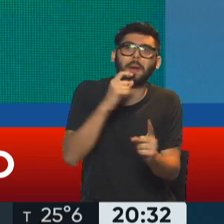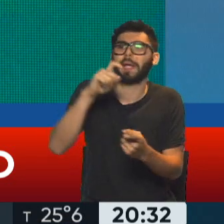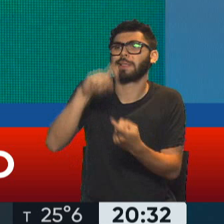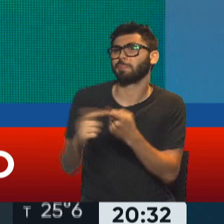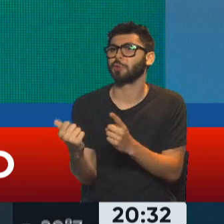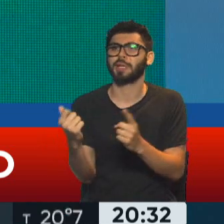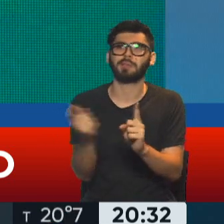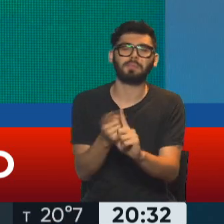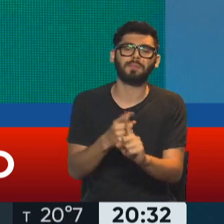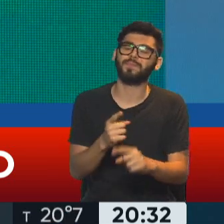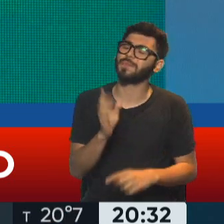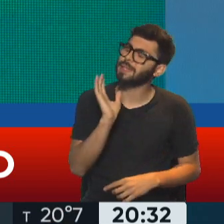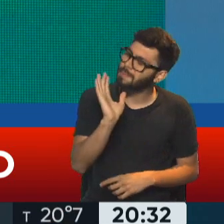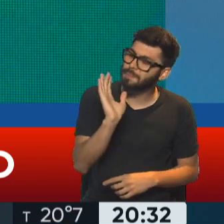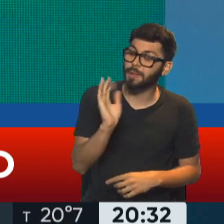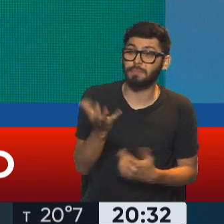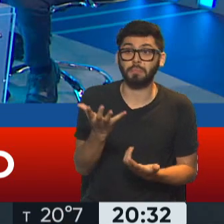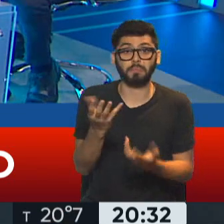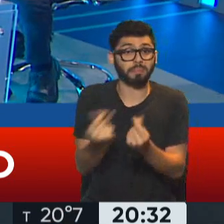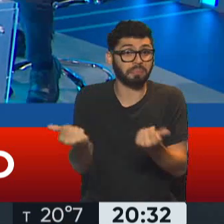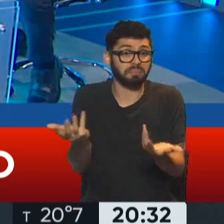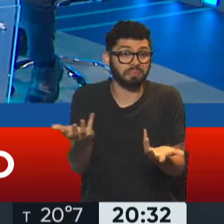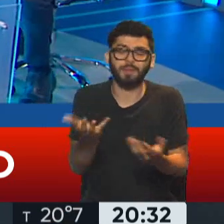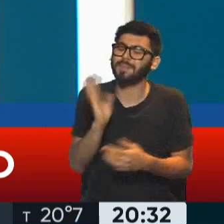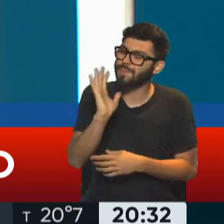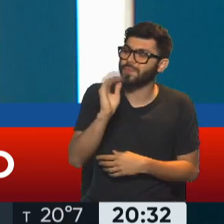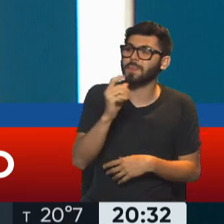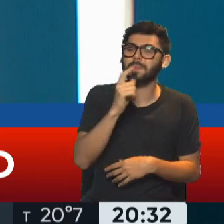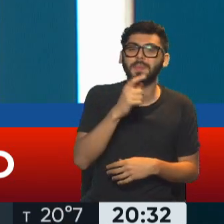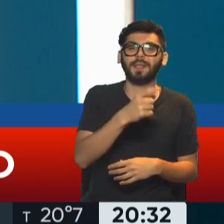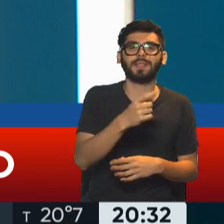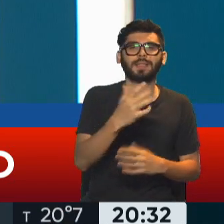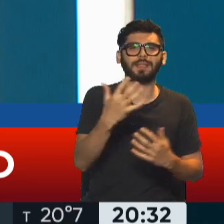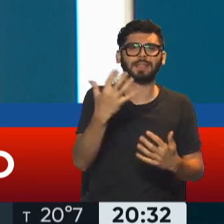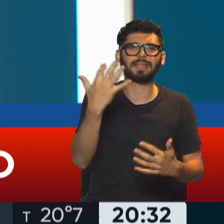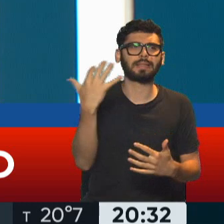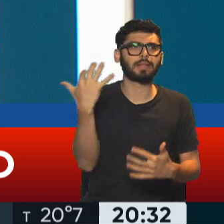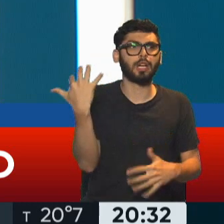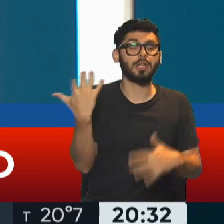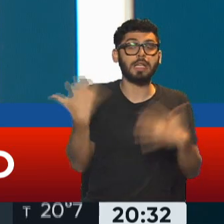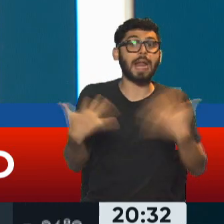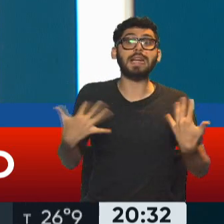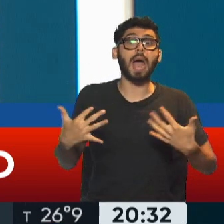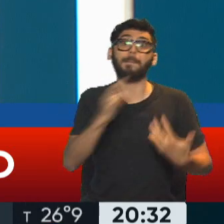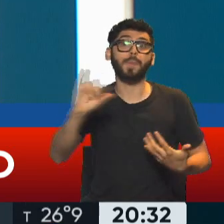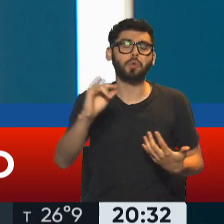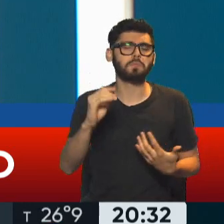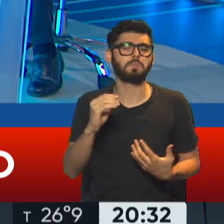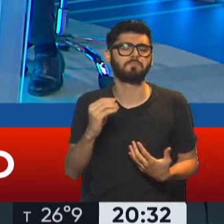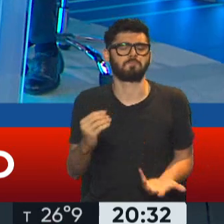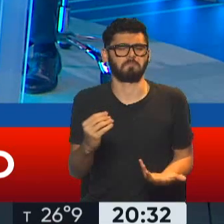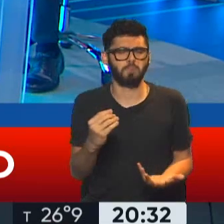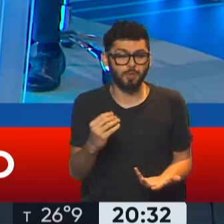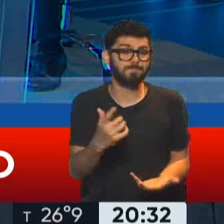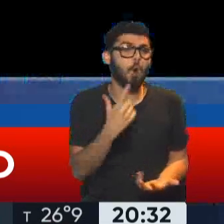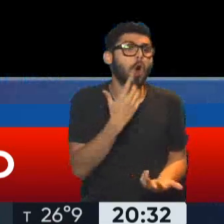esposo, o además, hijos. Lo que parece es un apresuramiento difícil de explicar, porque un teléfono en